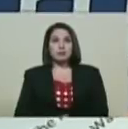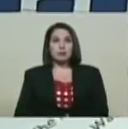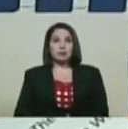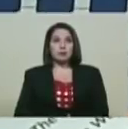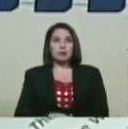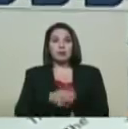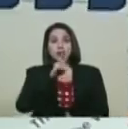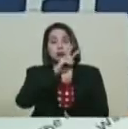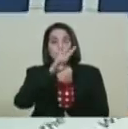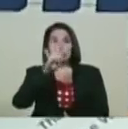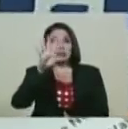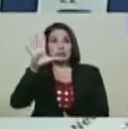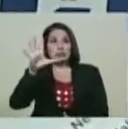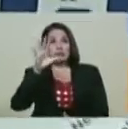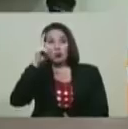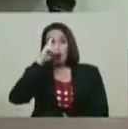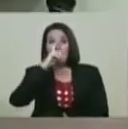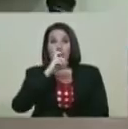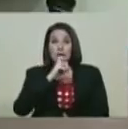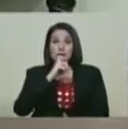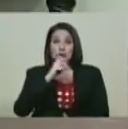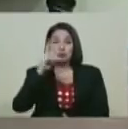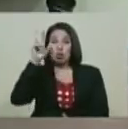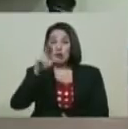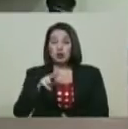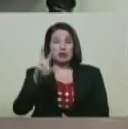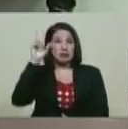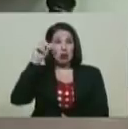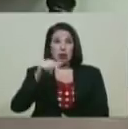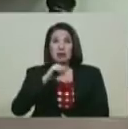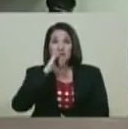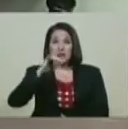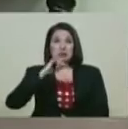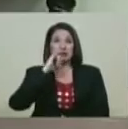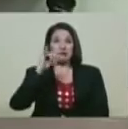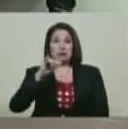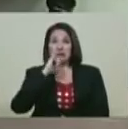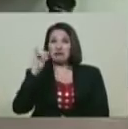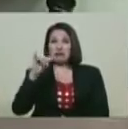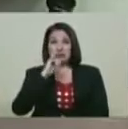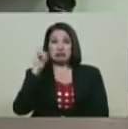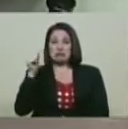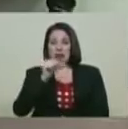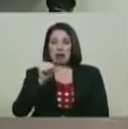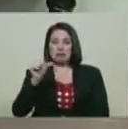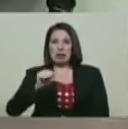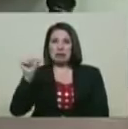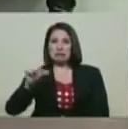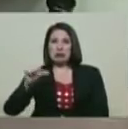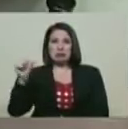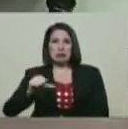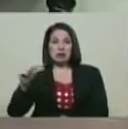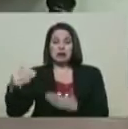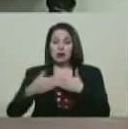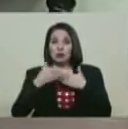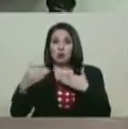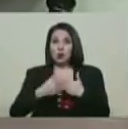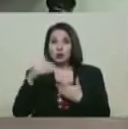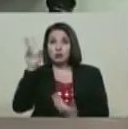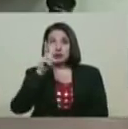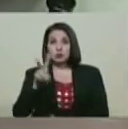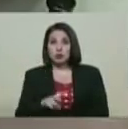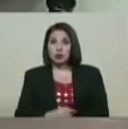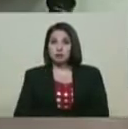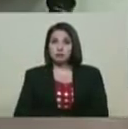245 noticias en el año, casi todos los días, generaron un reporte, una noticia, algo contra Venezuela.